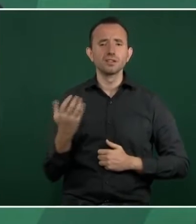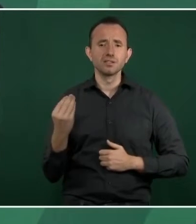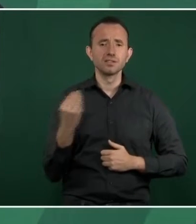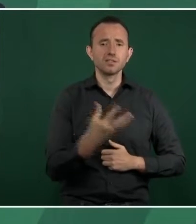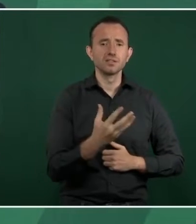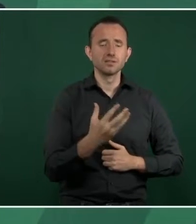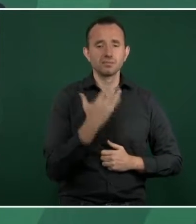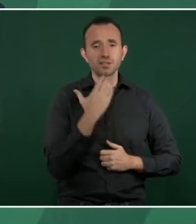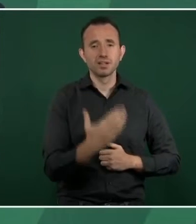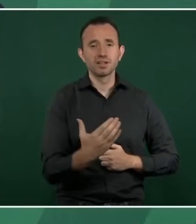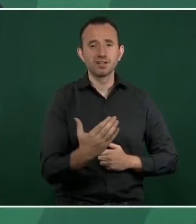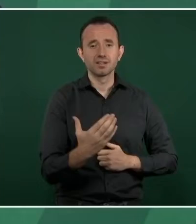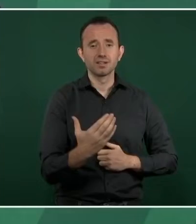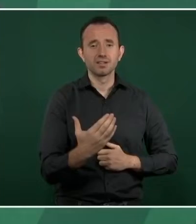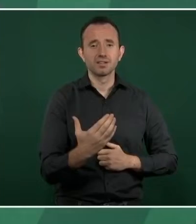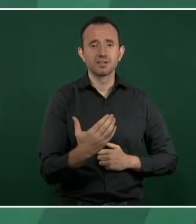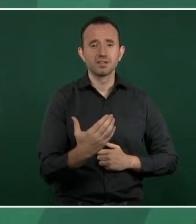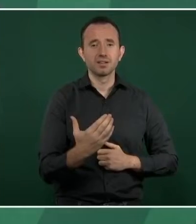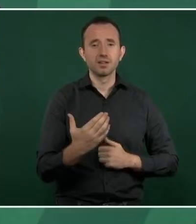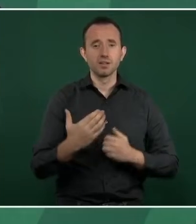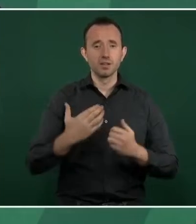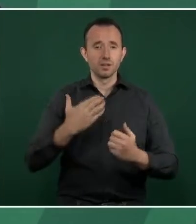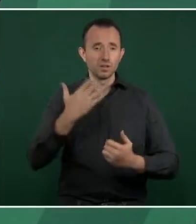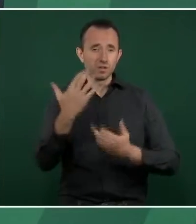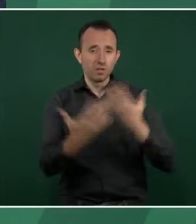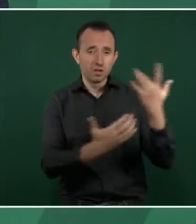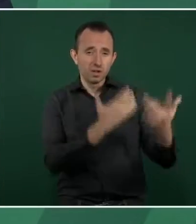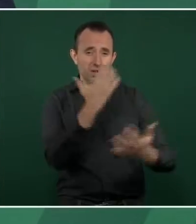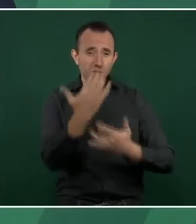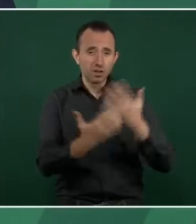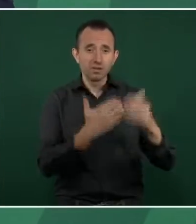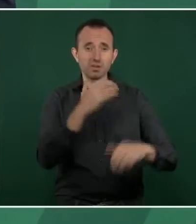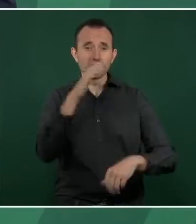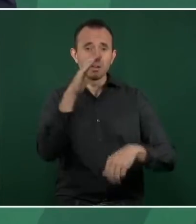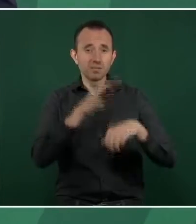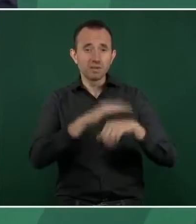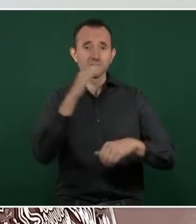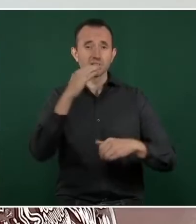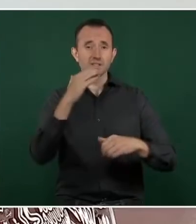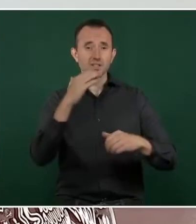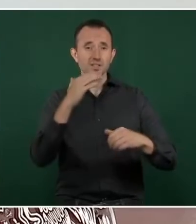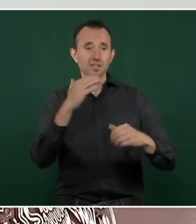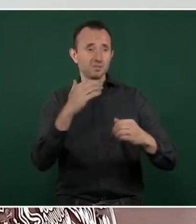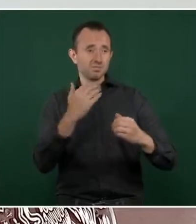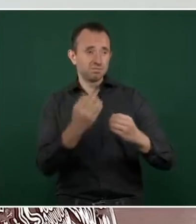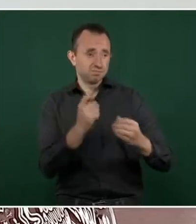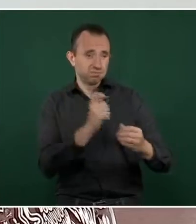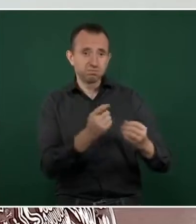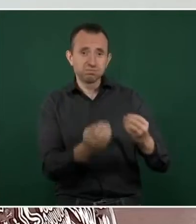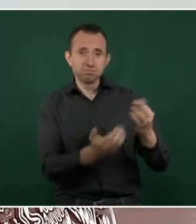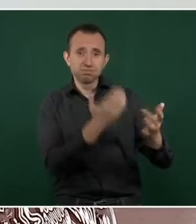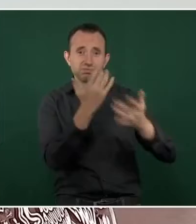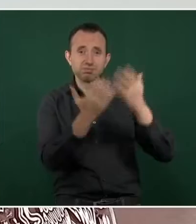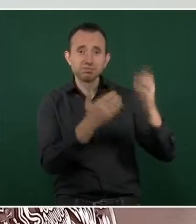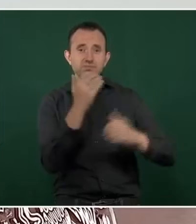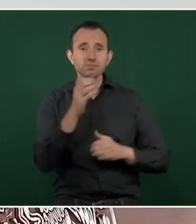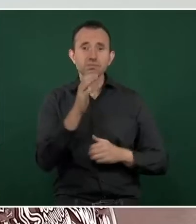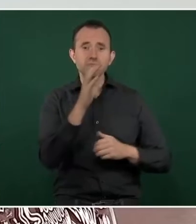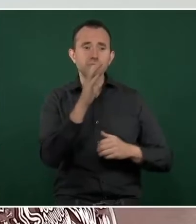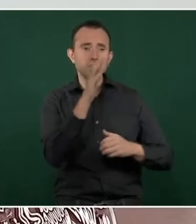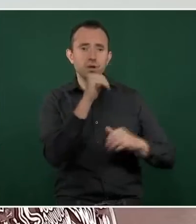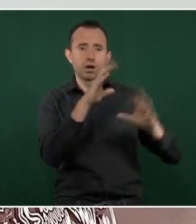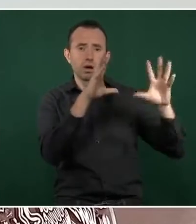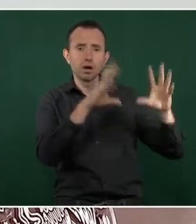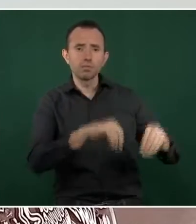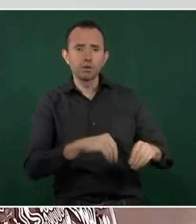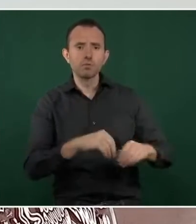No se puede apagar el fuego con el fuego. Y yo entiendo y respeto mucho a las autoridades estadounidenses y desde